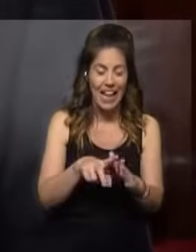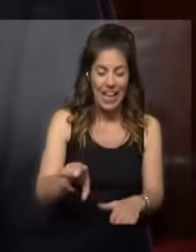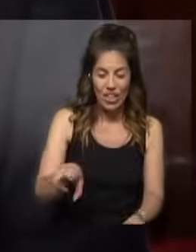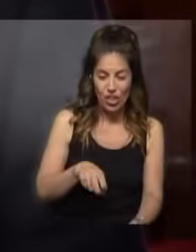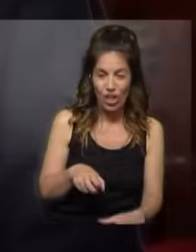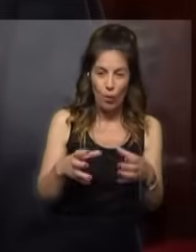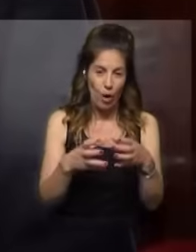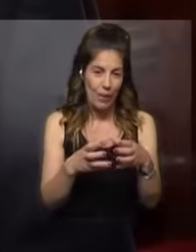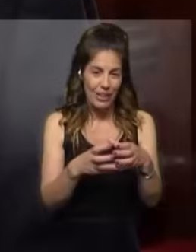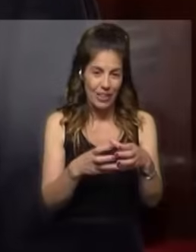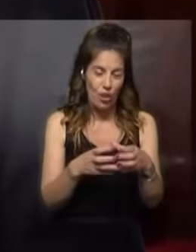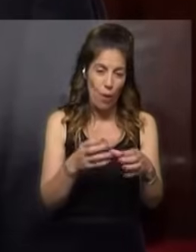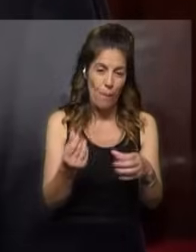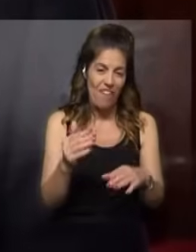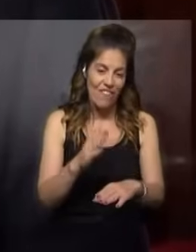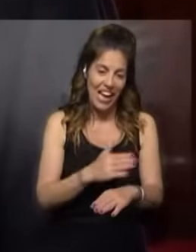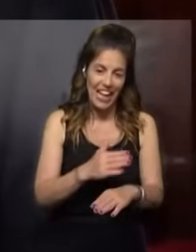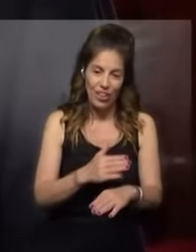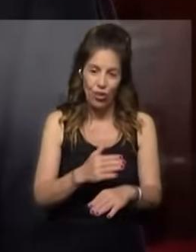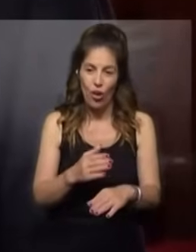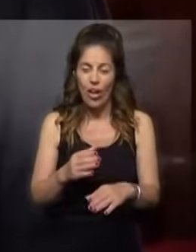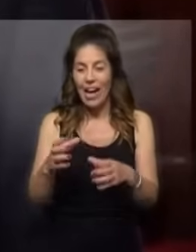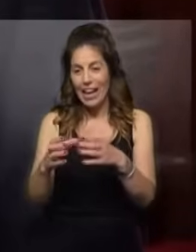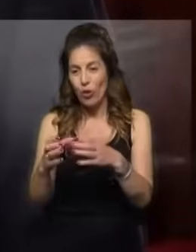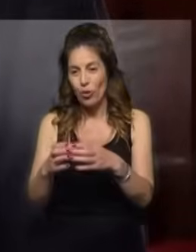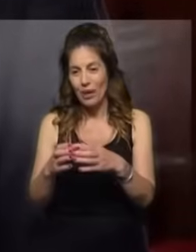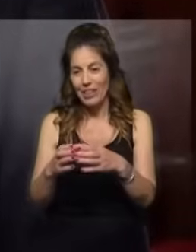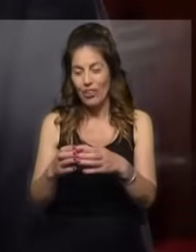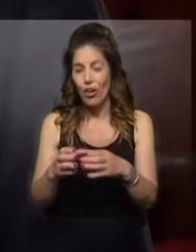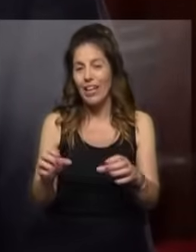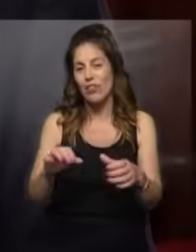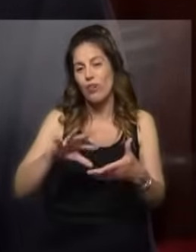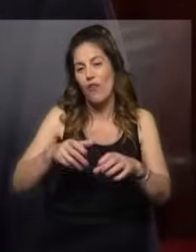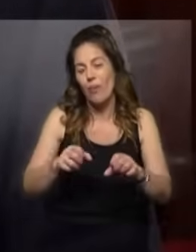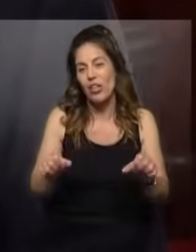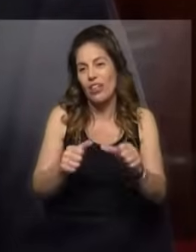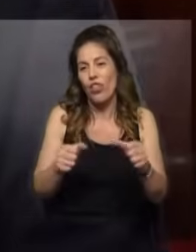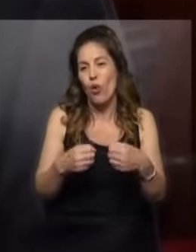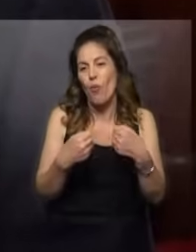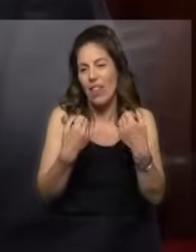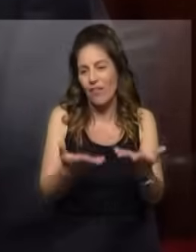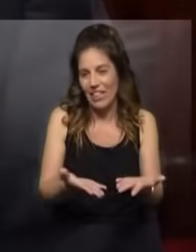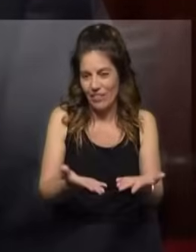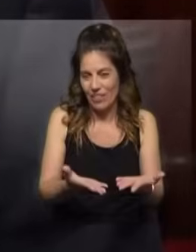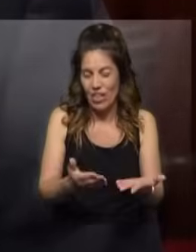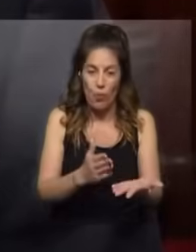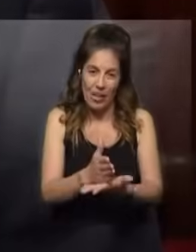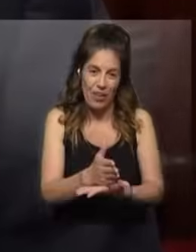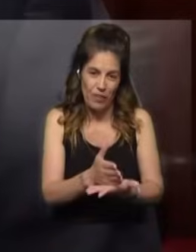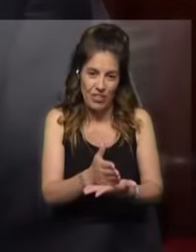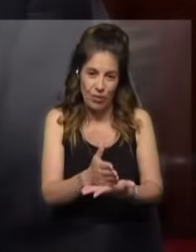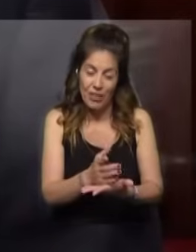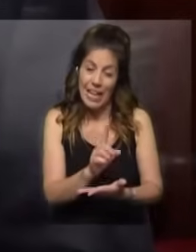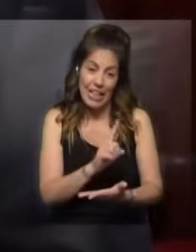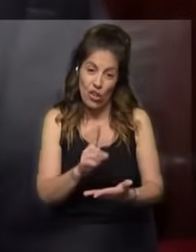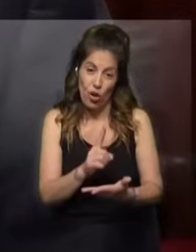al partido a mucho más barato que al partido B de alguna manera lo estoy haciendo por lo tanto creo que deberíamos ajustarnos a lo que era el acuerdo que